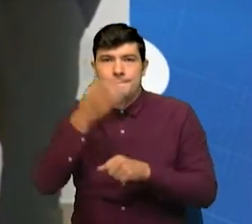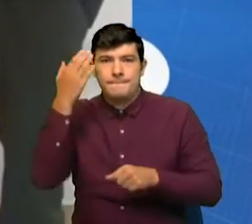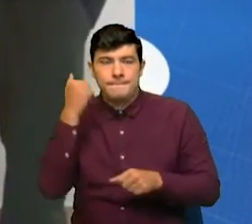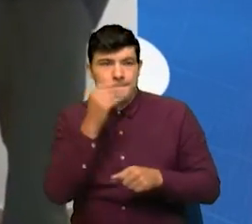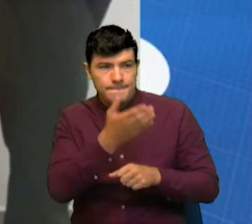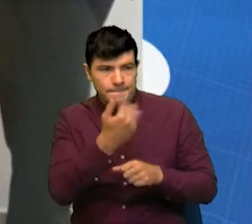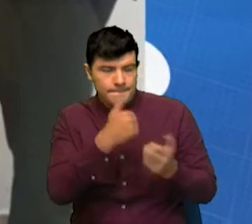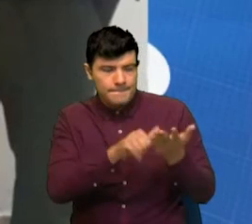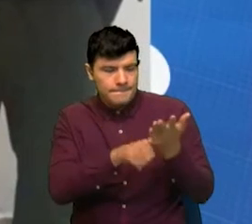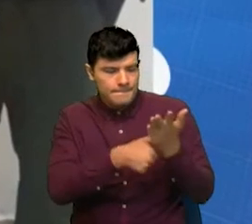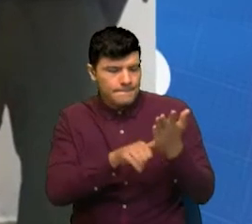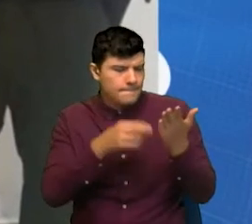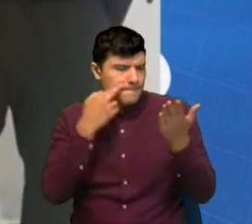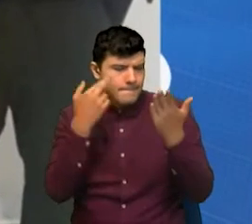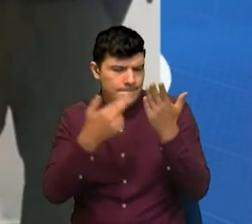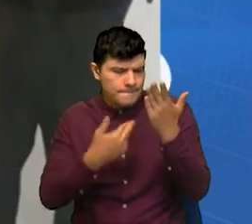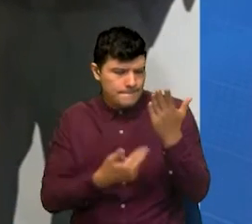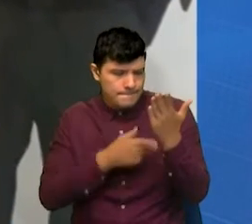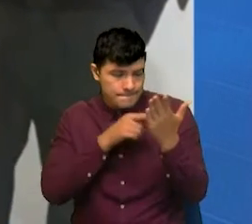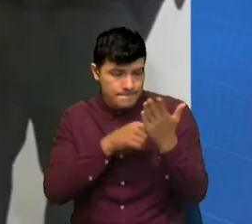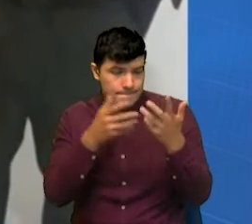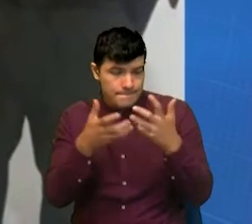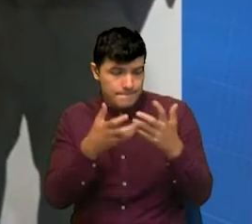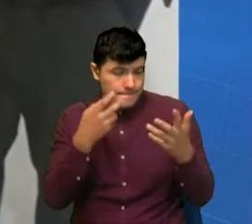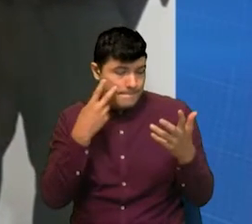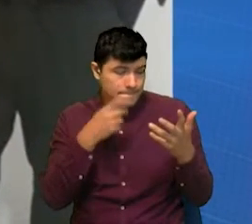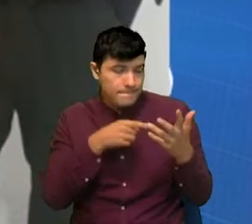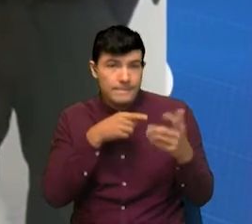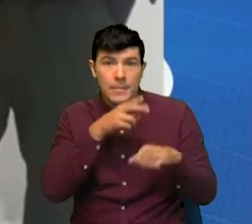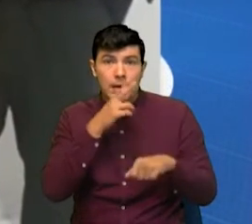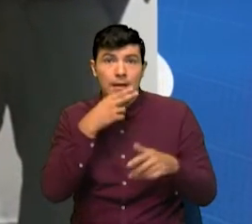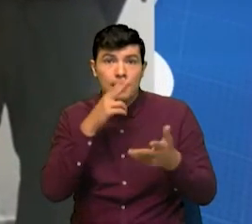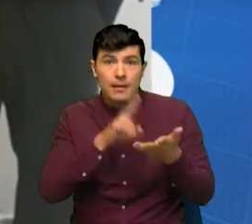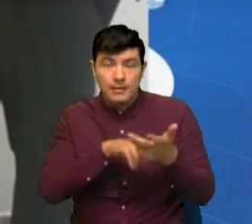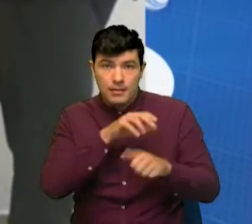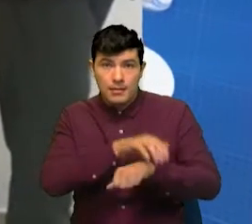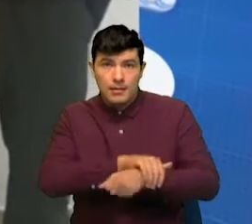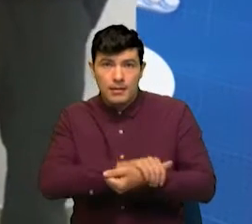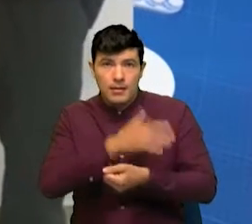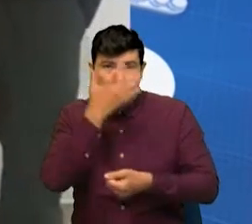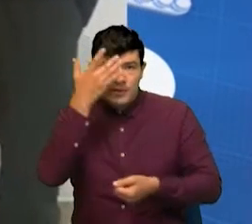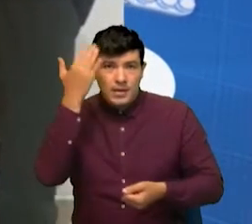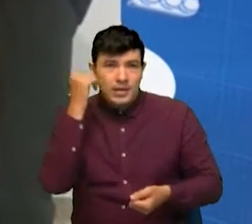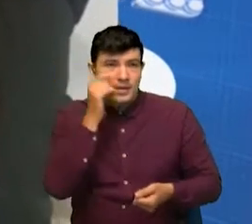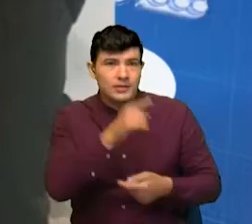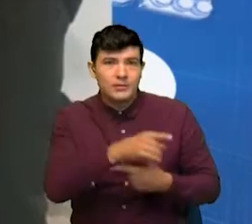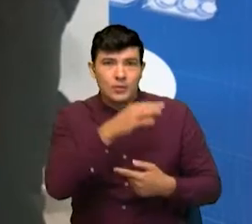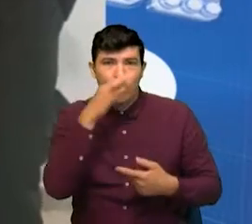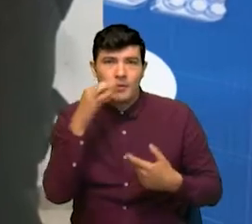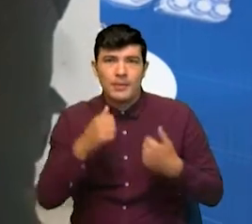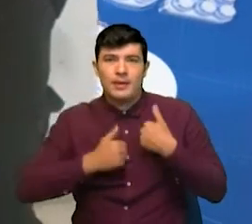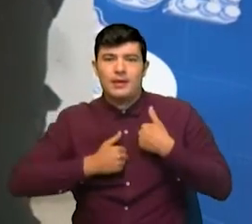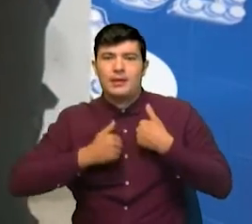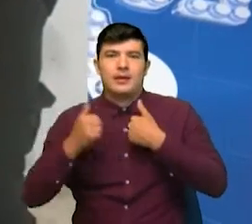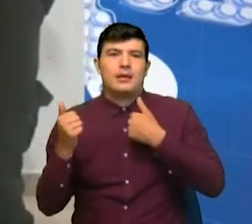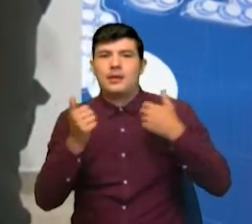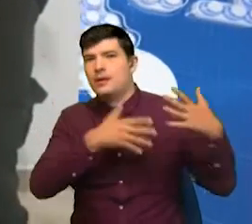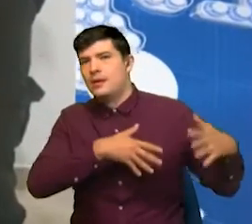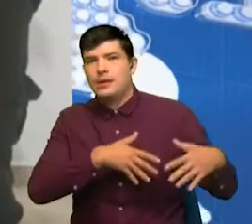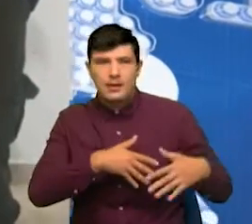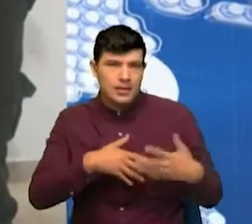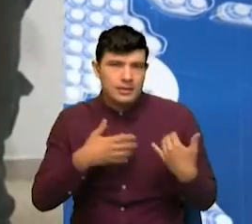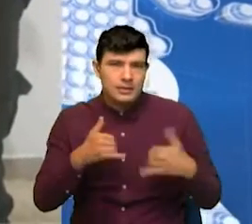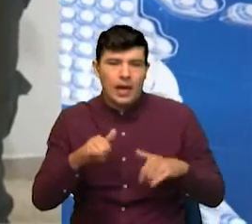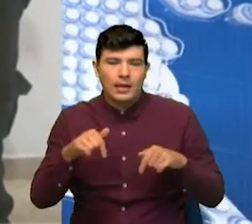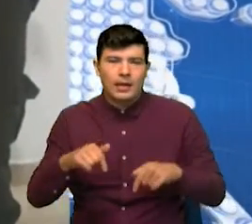solicitó antecedentes judiciales y le figuró una solicitud por el delito de deserción emanado por el Juzgado Penal Militar número 34